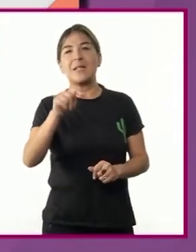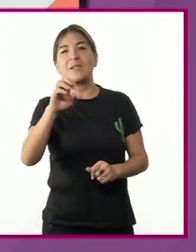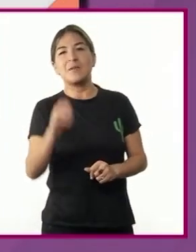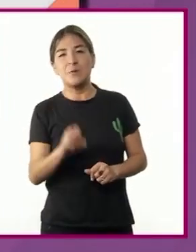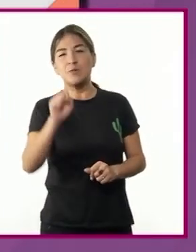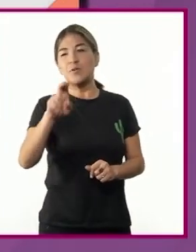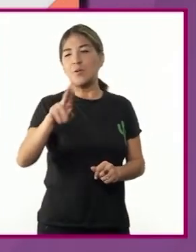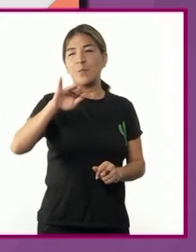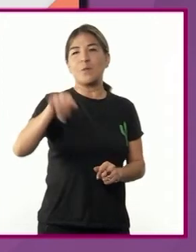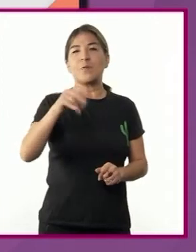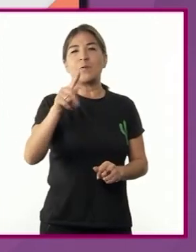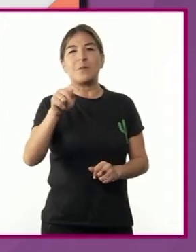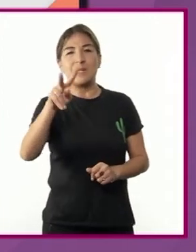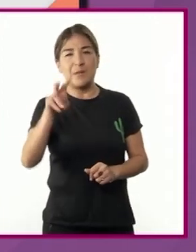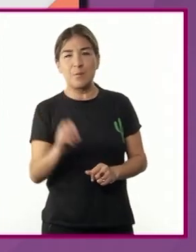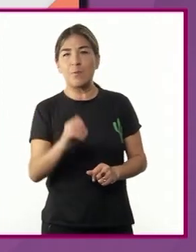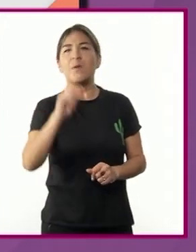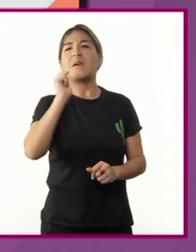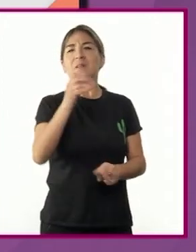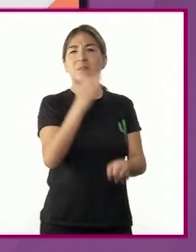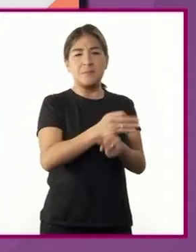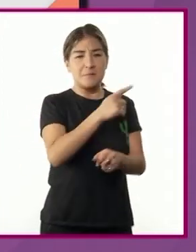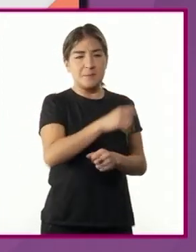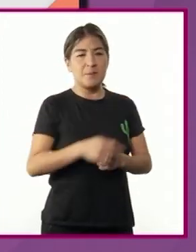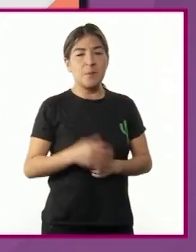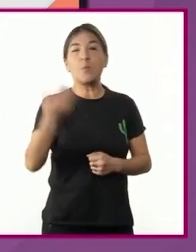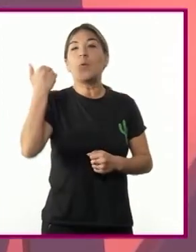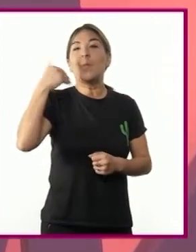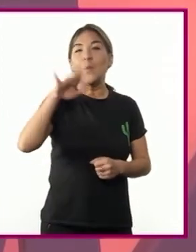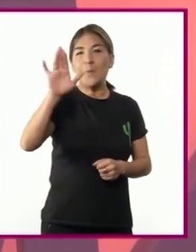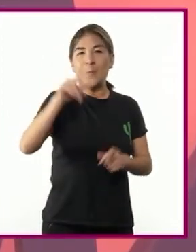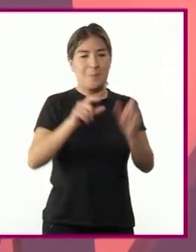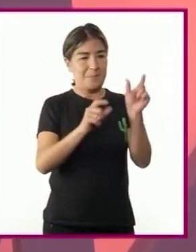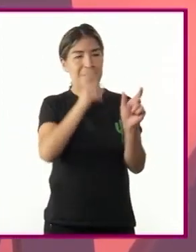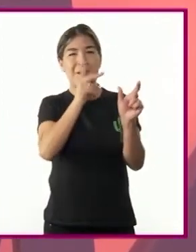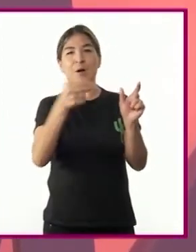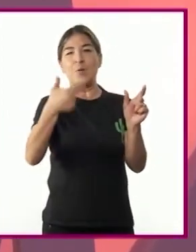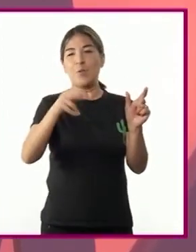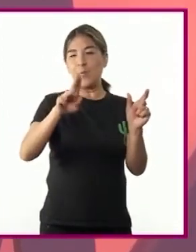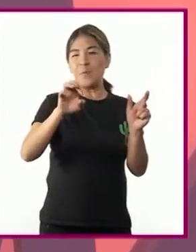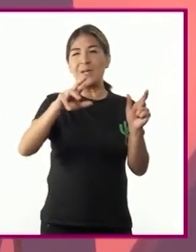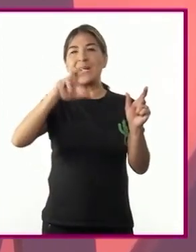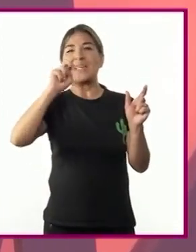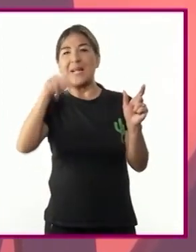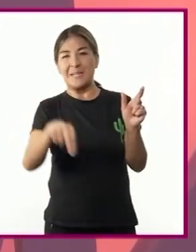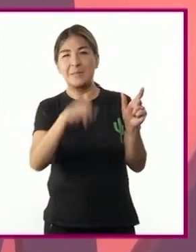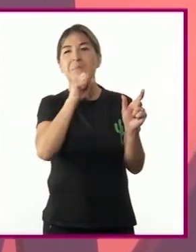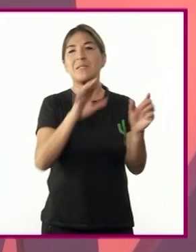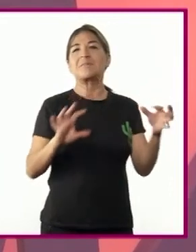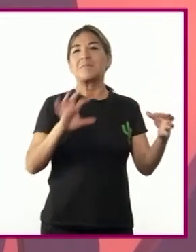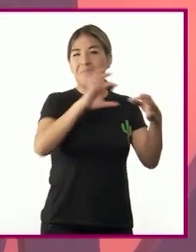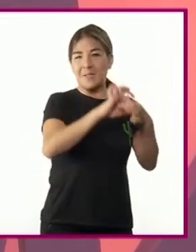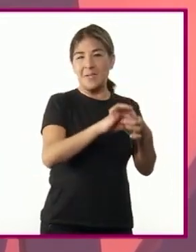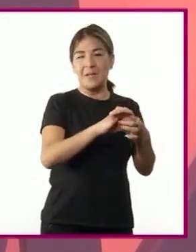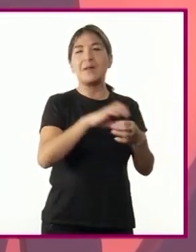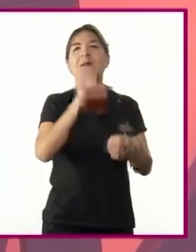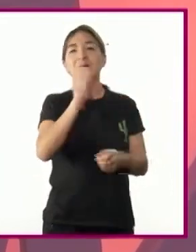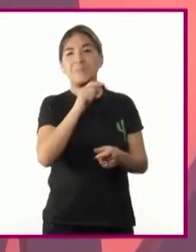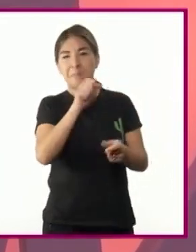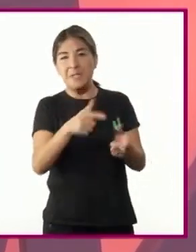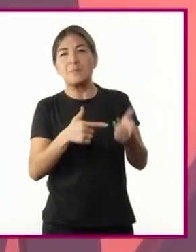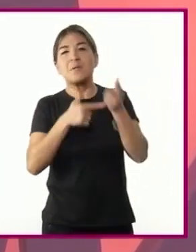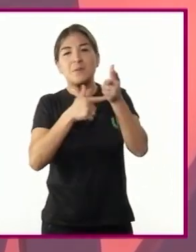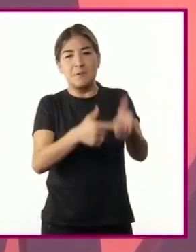subjuntivo. En este caso, hubieran sido. Dado que moví al pasado la condición, también